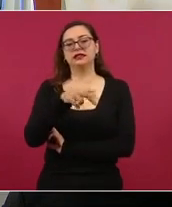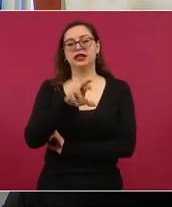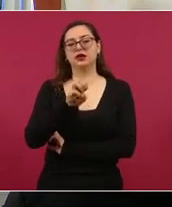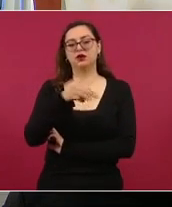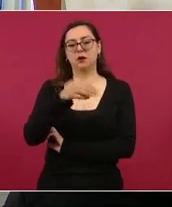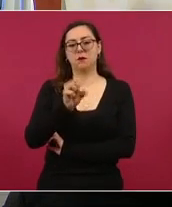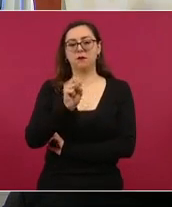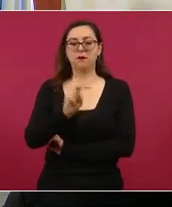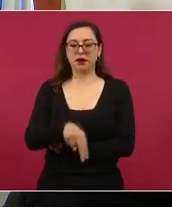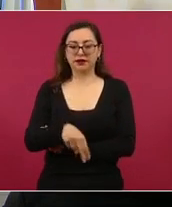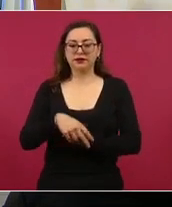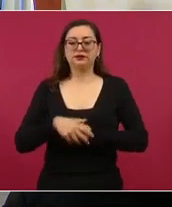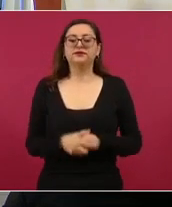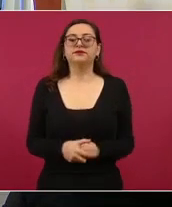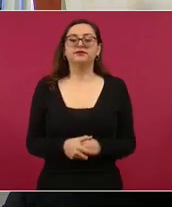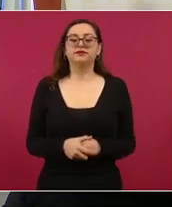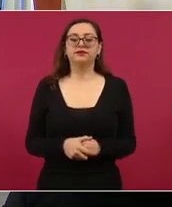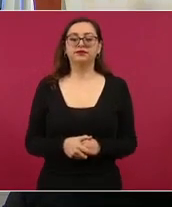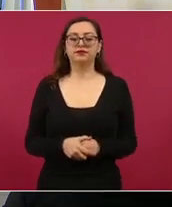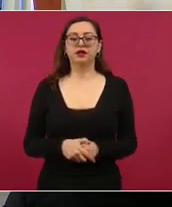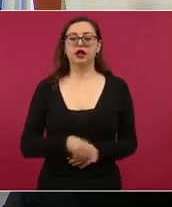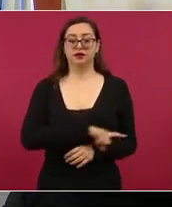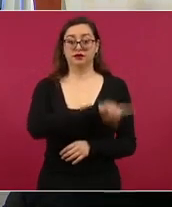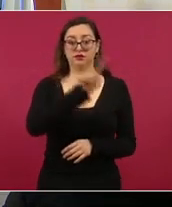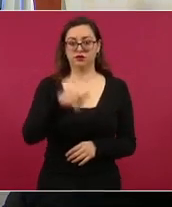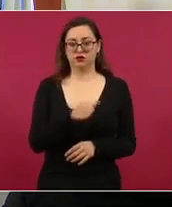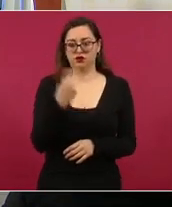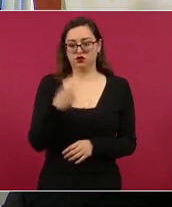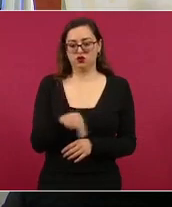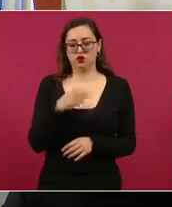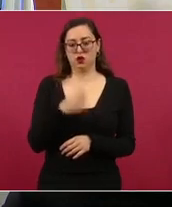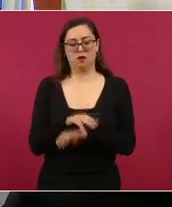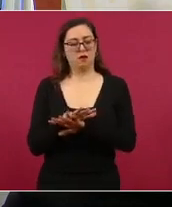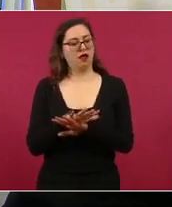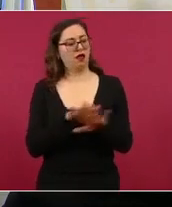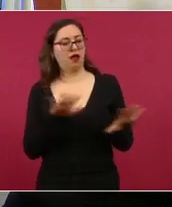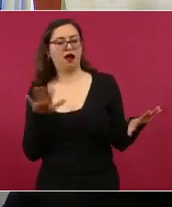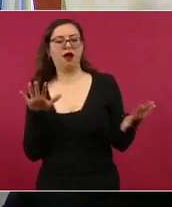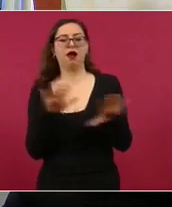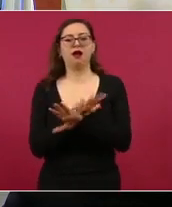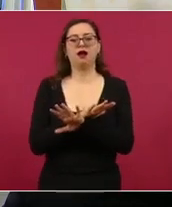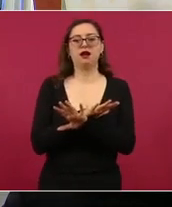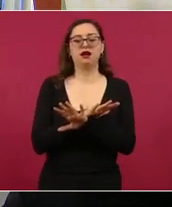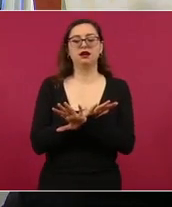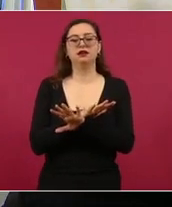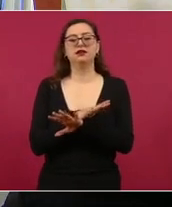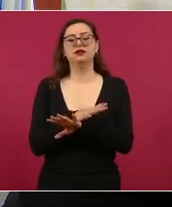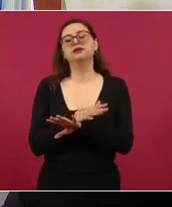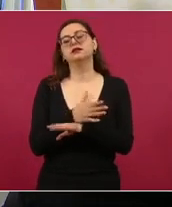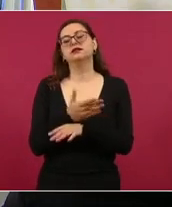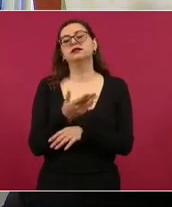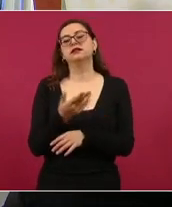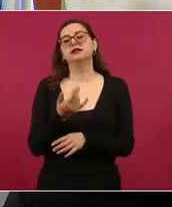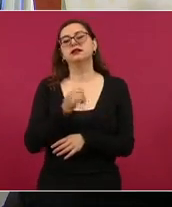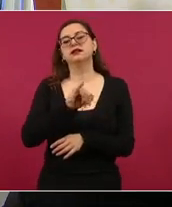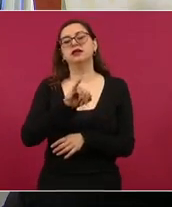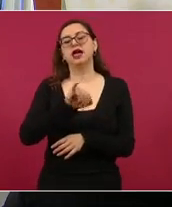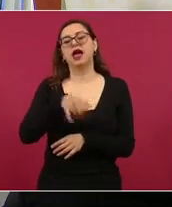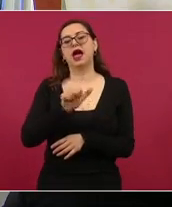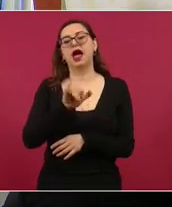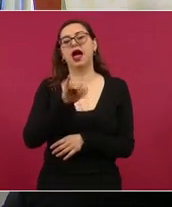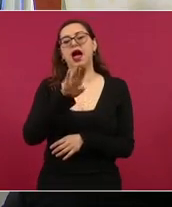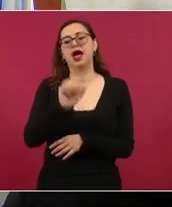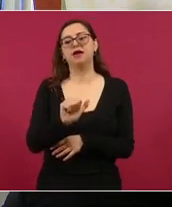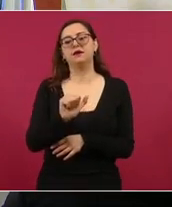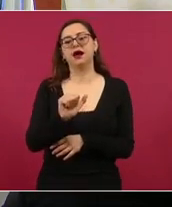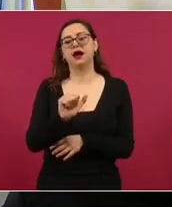Luego de esta transacción, ellos le cambian el nombre y le ponen la Jaiba Brava de